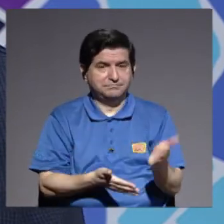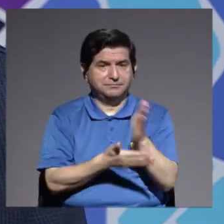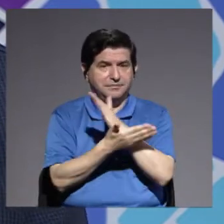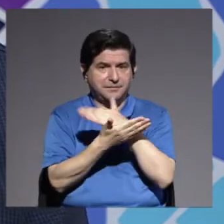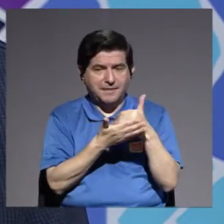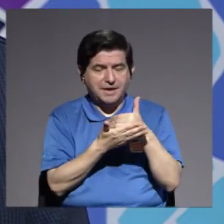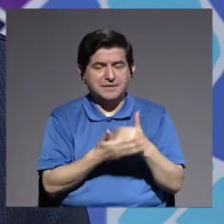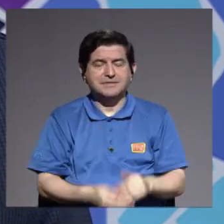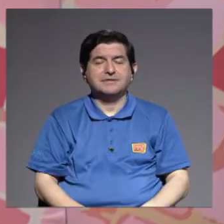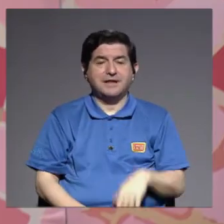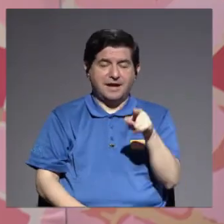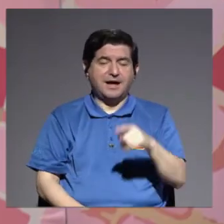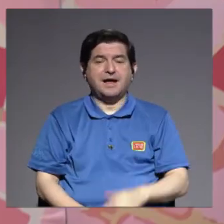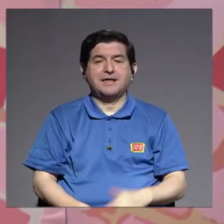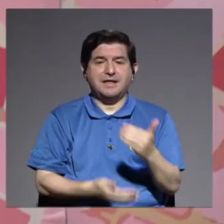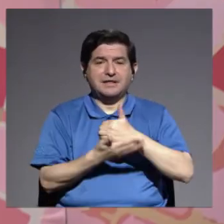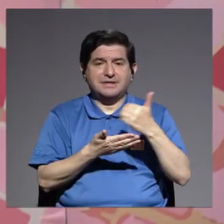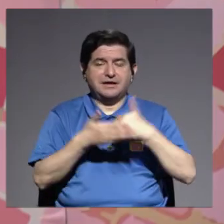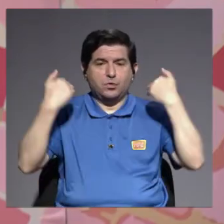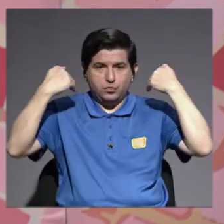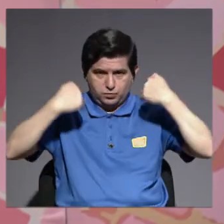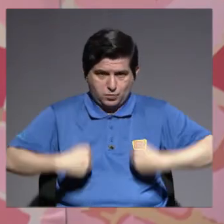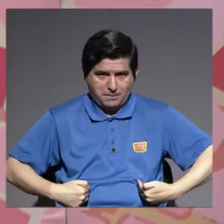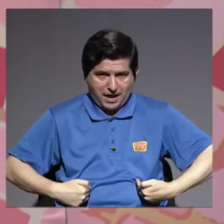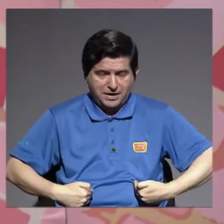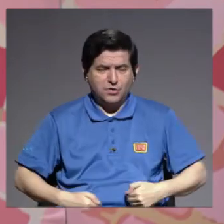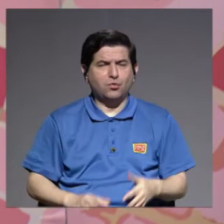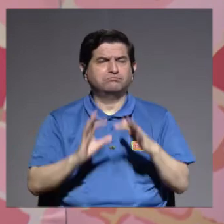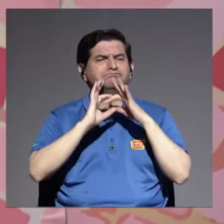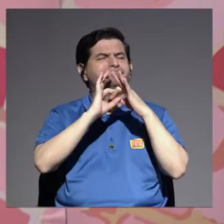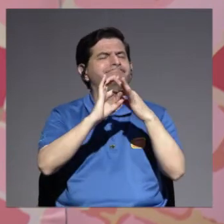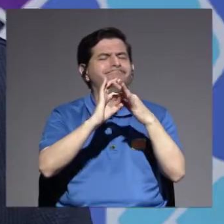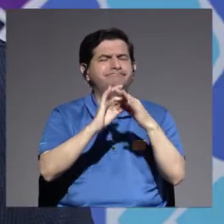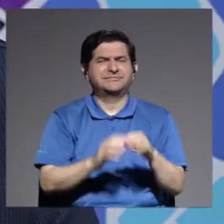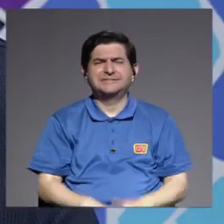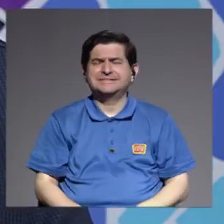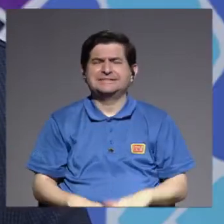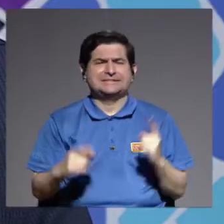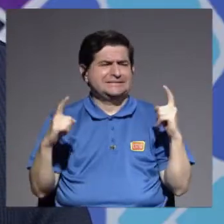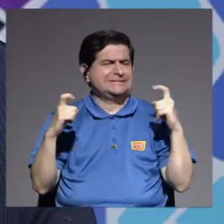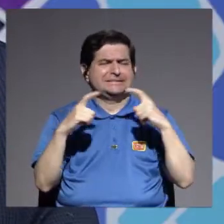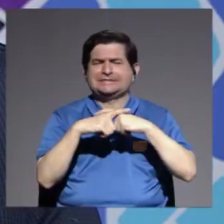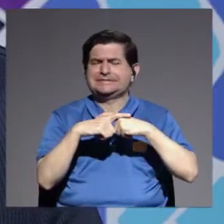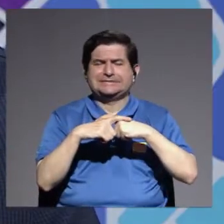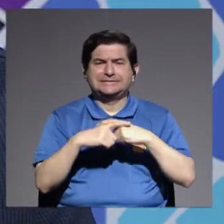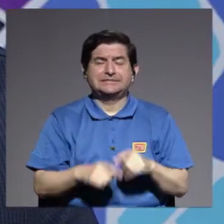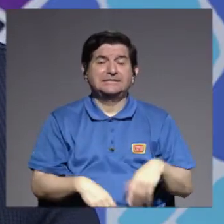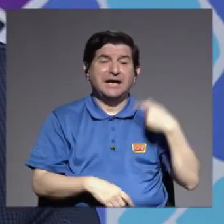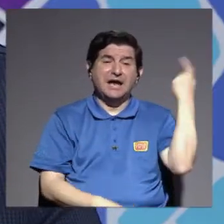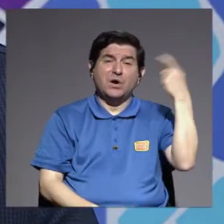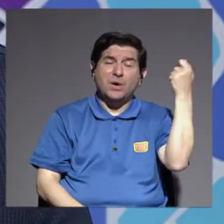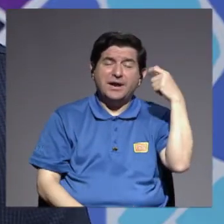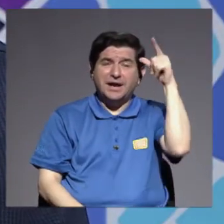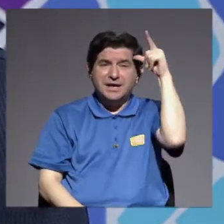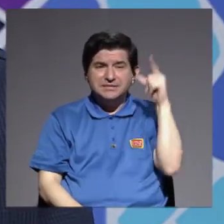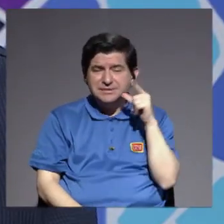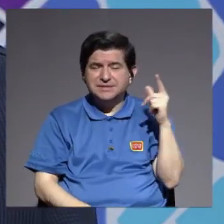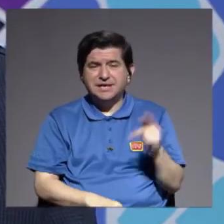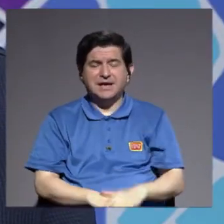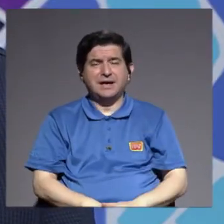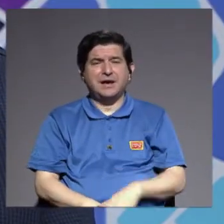de capital humano, tiene mucho que ver con que se complica mucho más en zonas como Guanacaste, Limón, Punta Arenas,